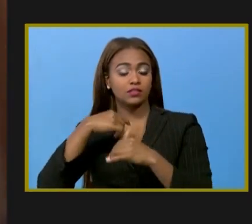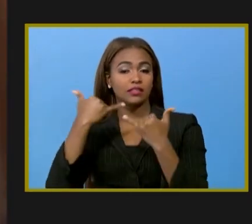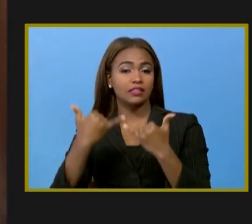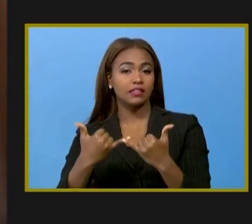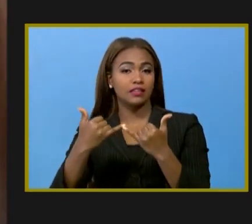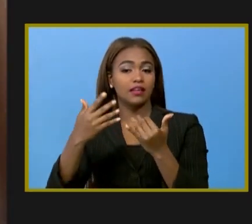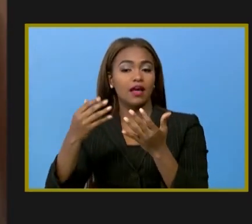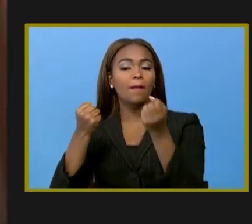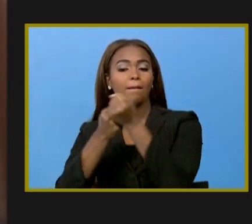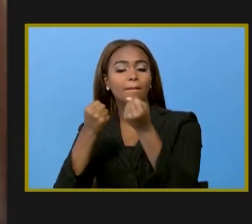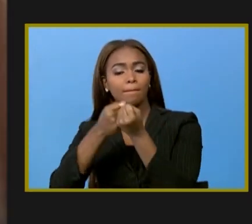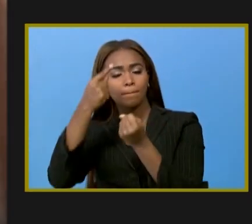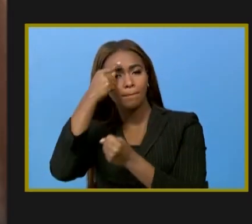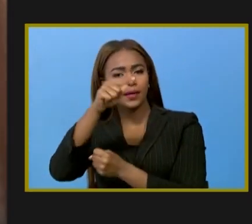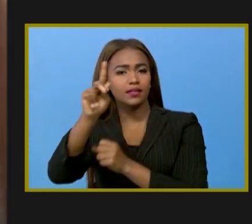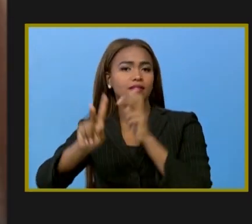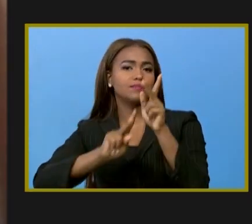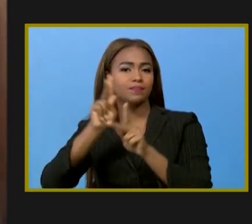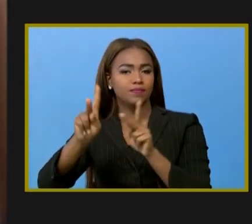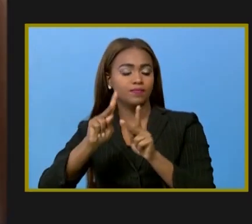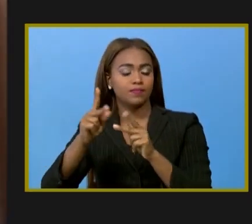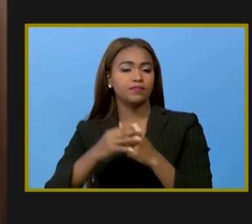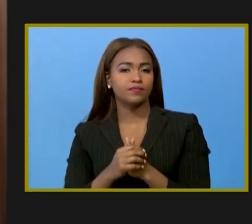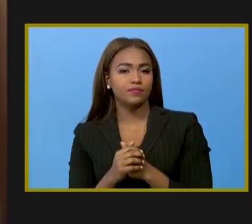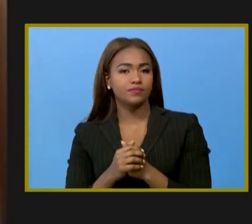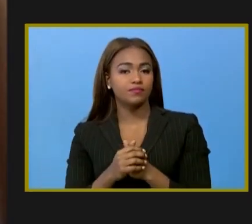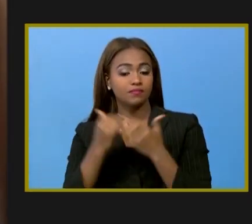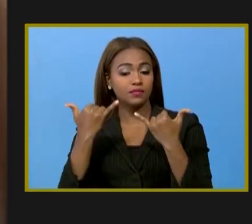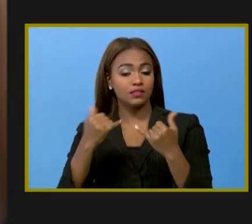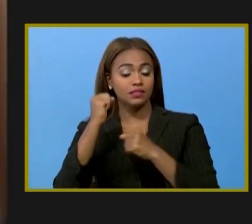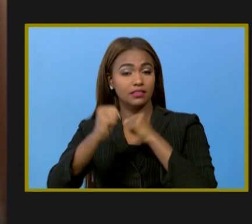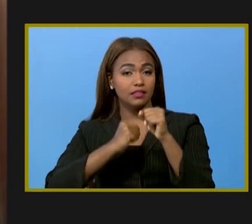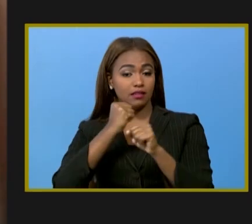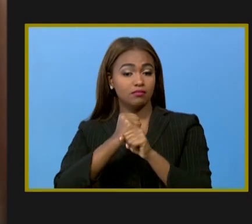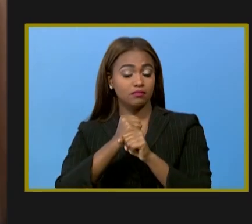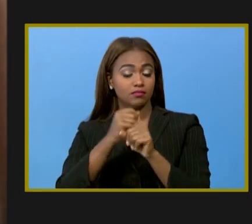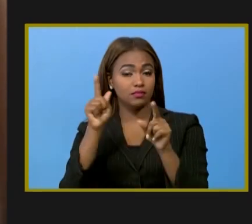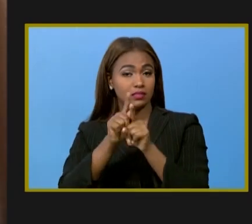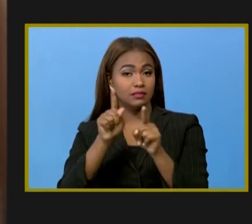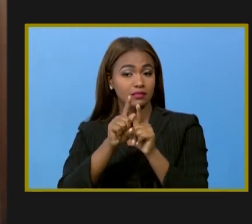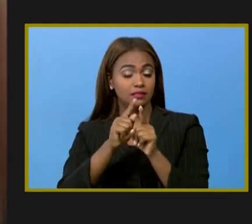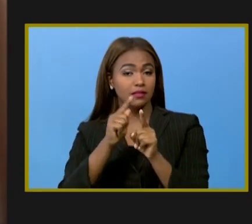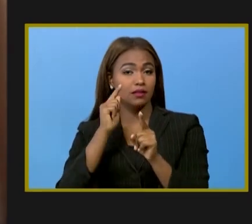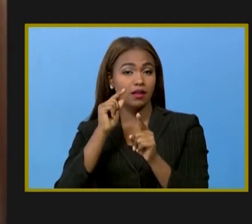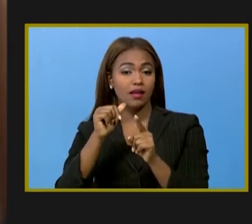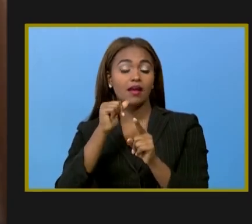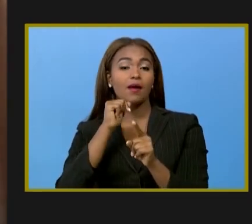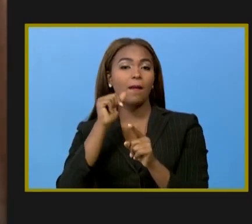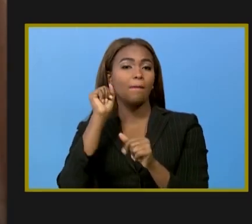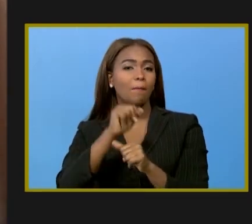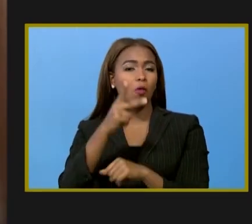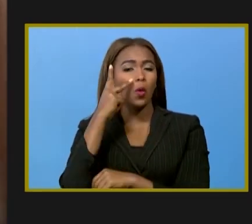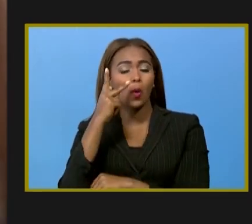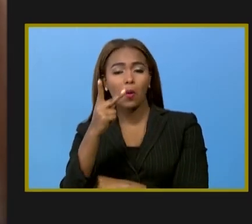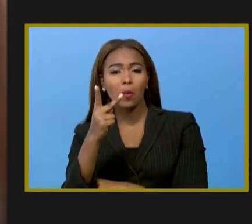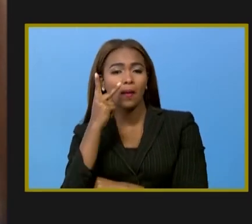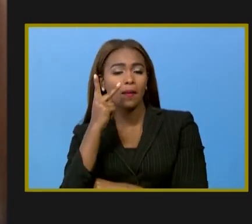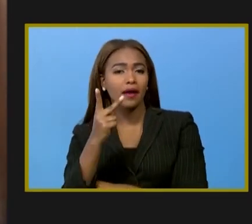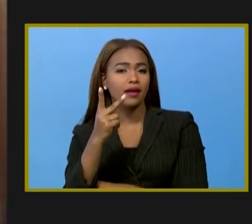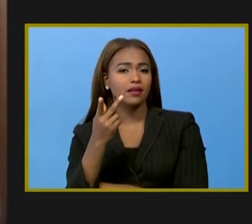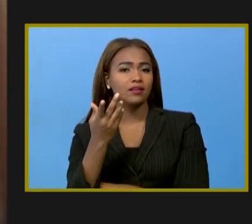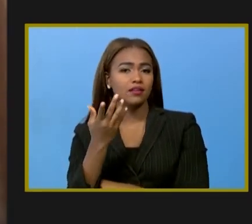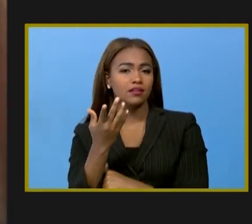con esta población. Son 500 años. Retrospectivamente es incalculable la barbarie